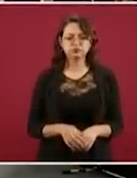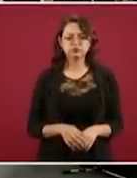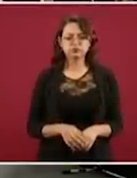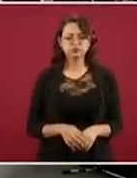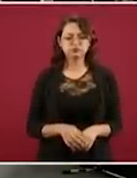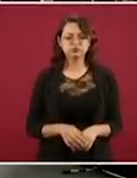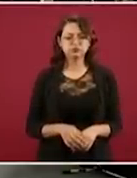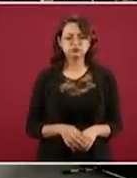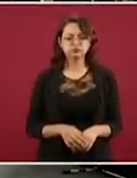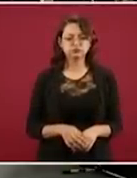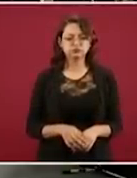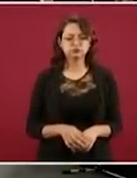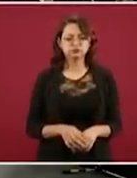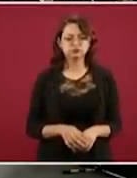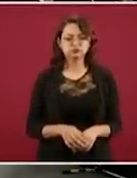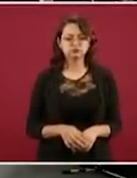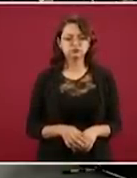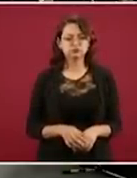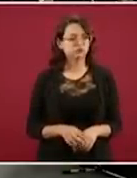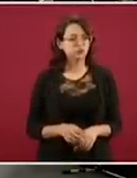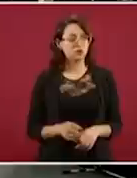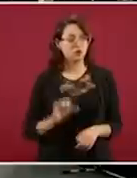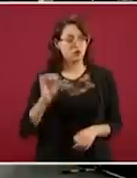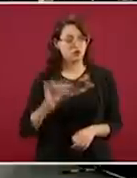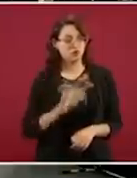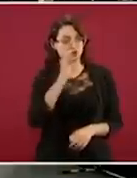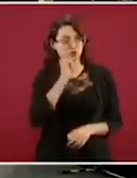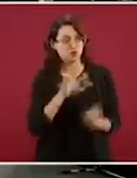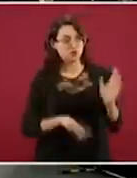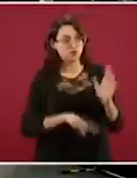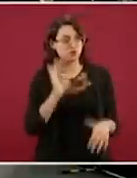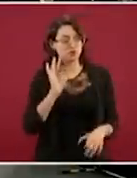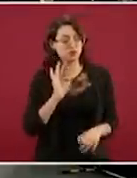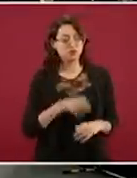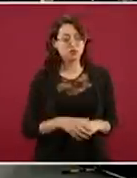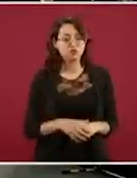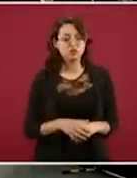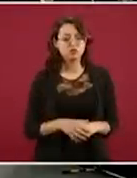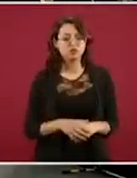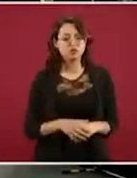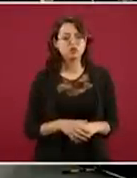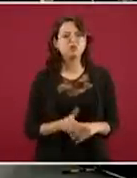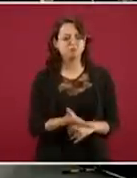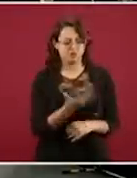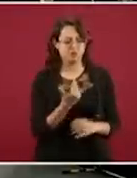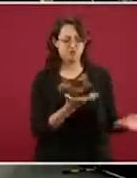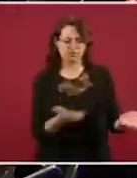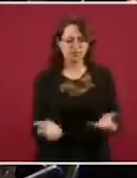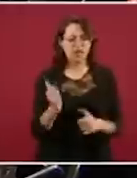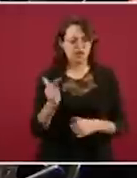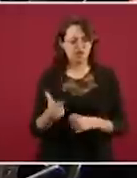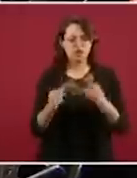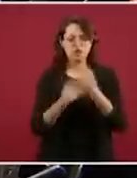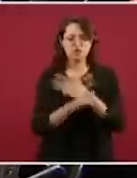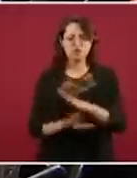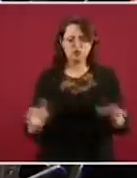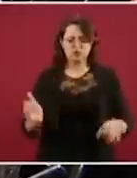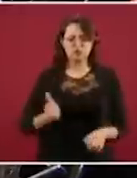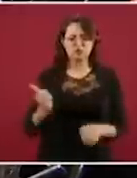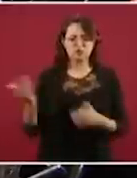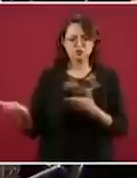No estará, no hay manera. Pero ven, informa,